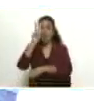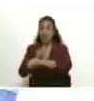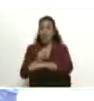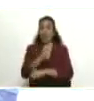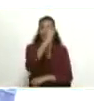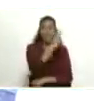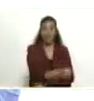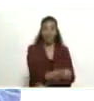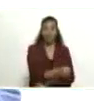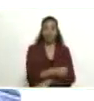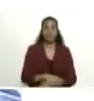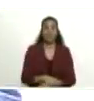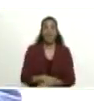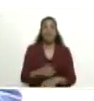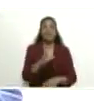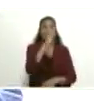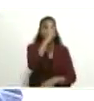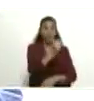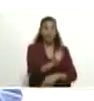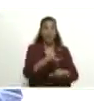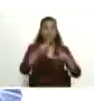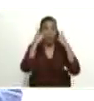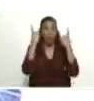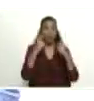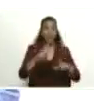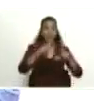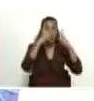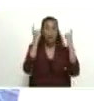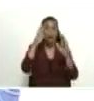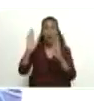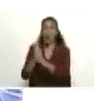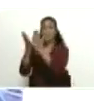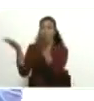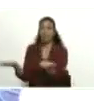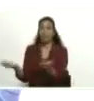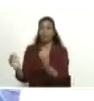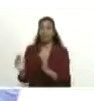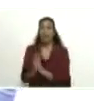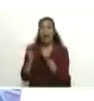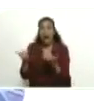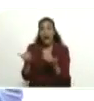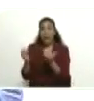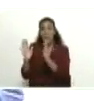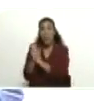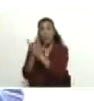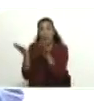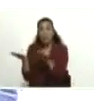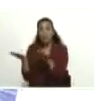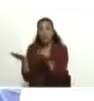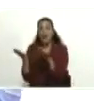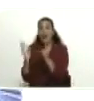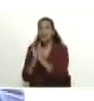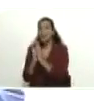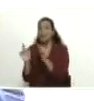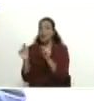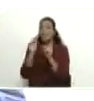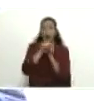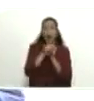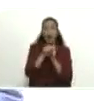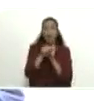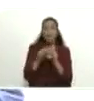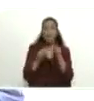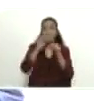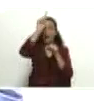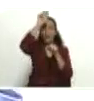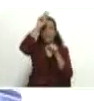De Petare a La Guaira. De La Guaira a Cumaná. Y así de punta a punta, de norte